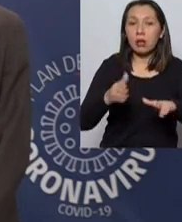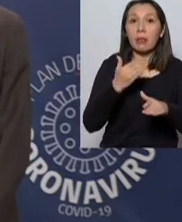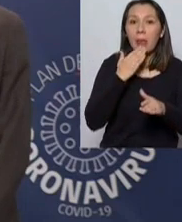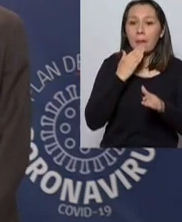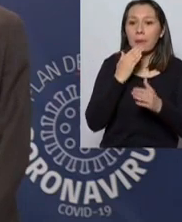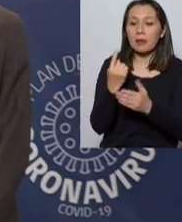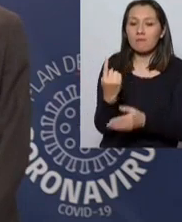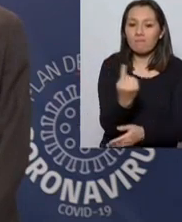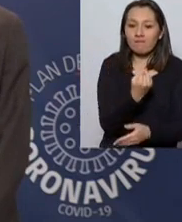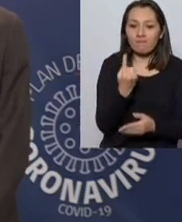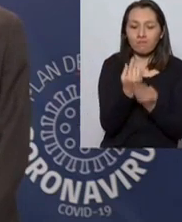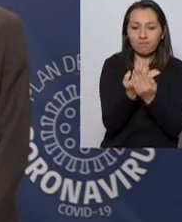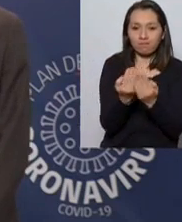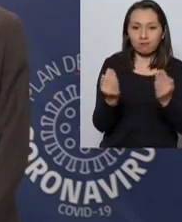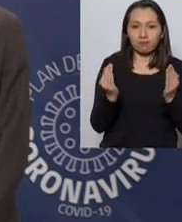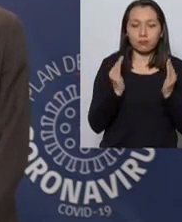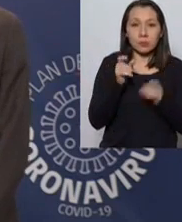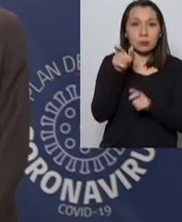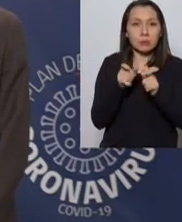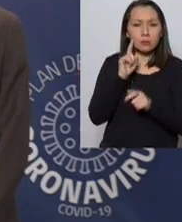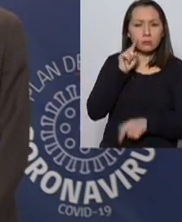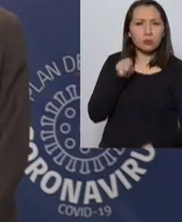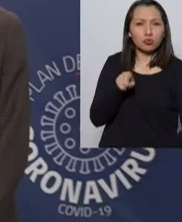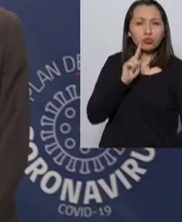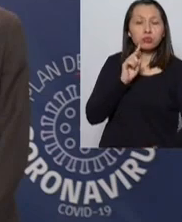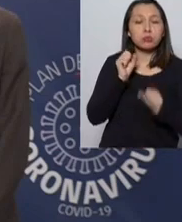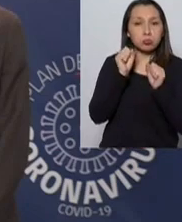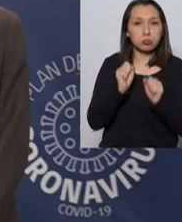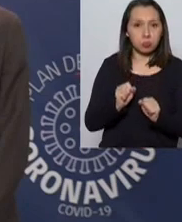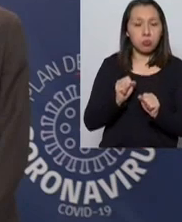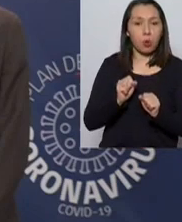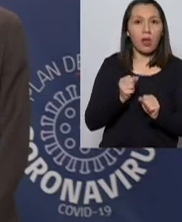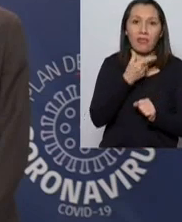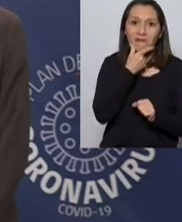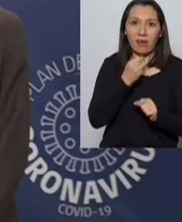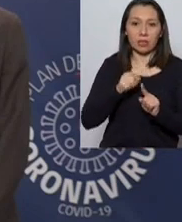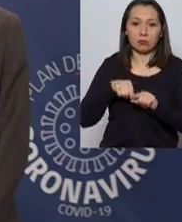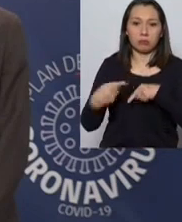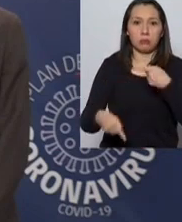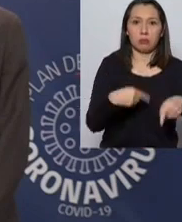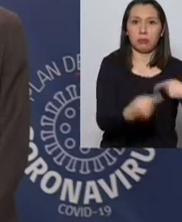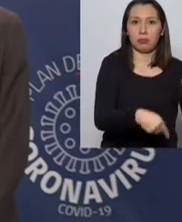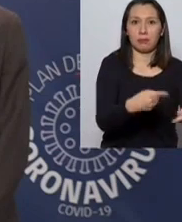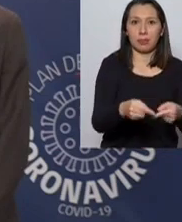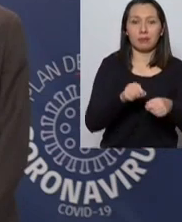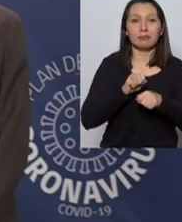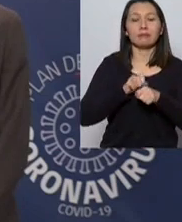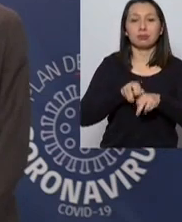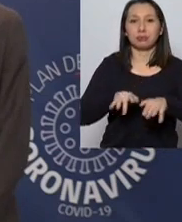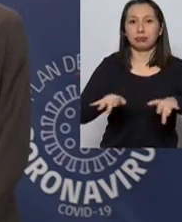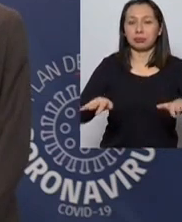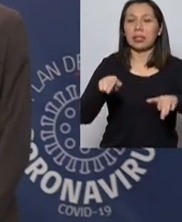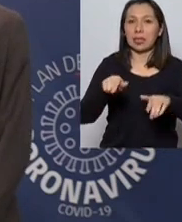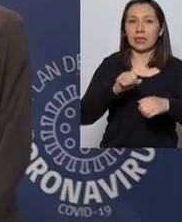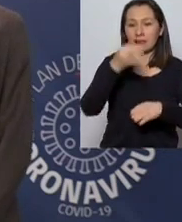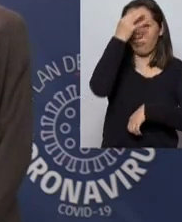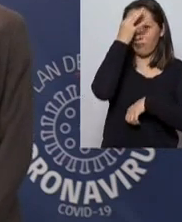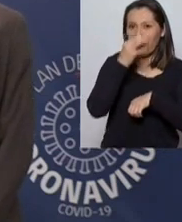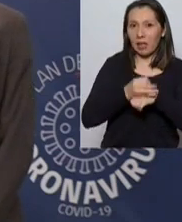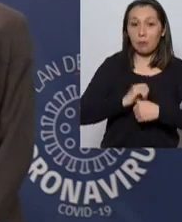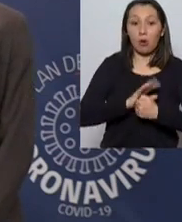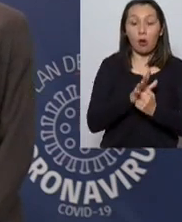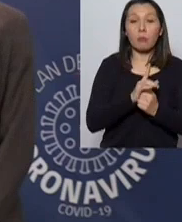aislar aquellos casos potencialmente infectantes que pueden transmitir la enfermedad a otros